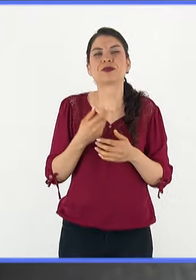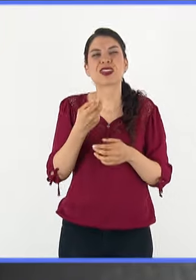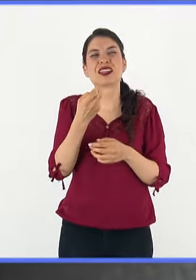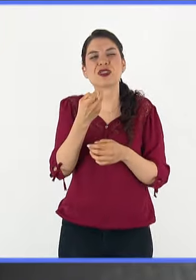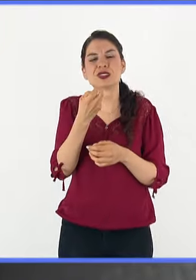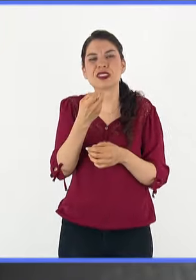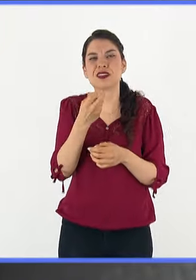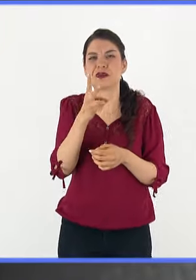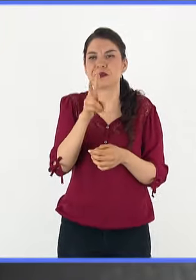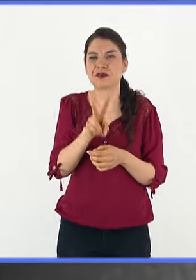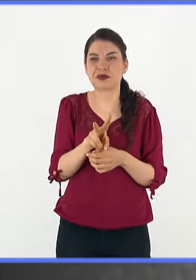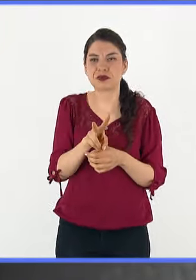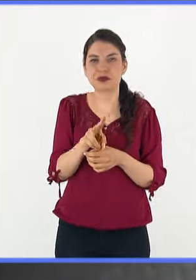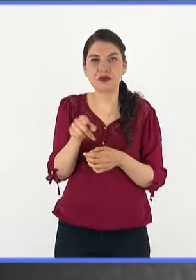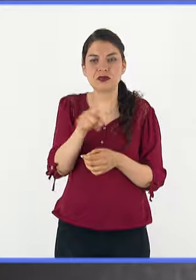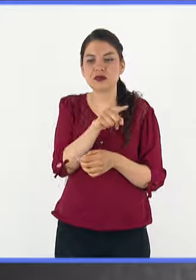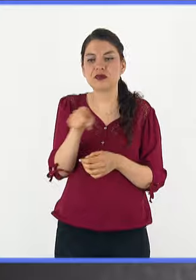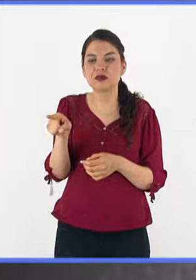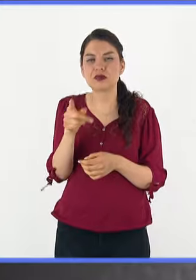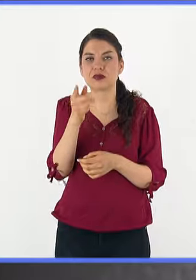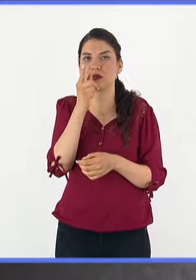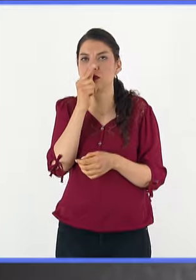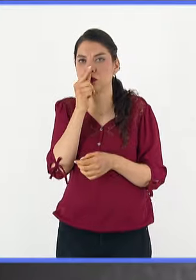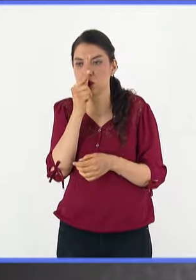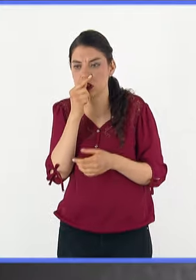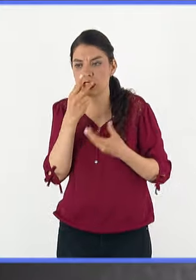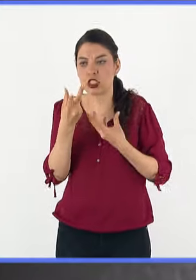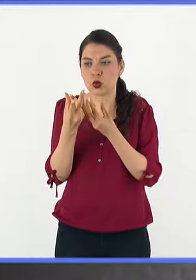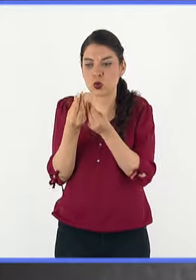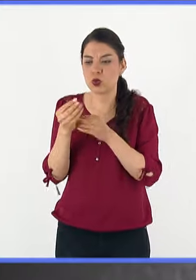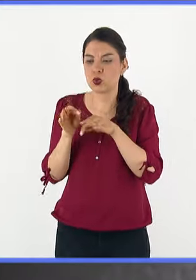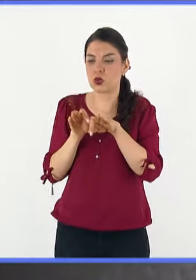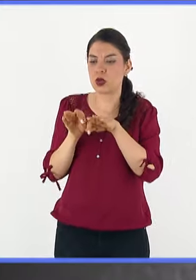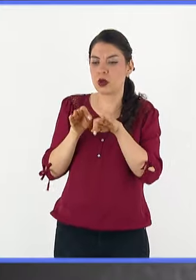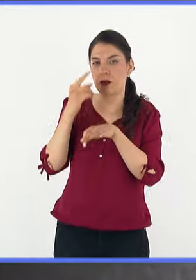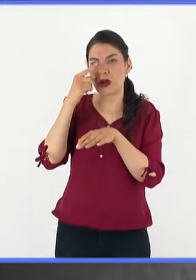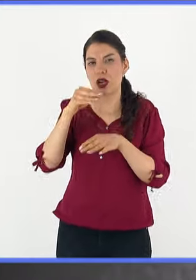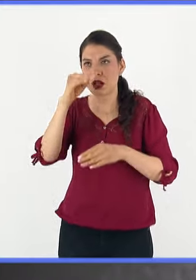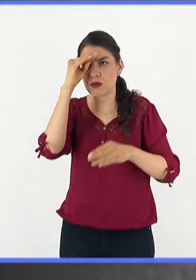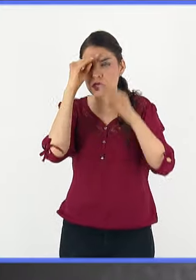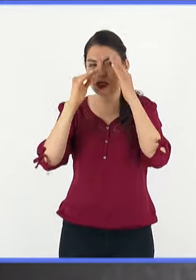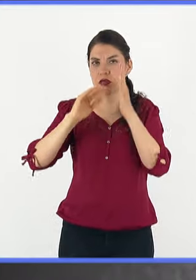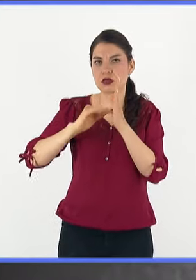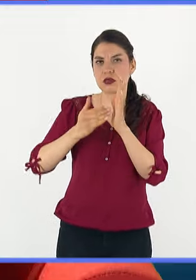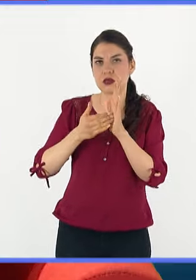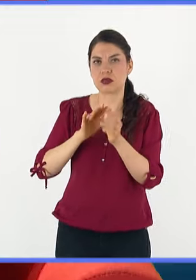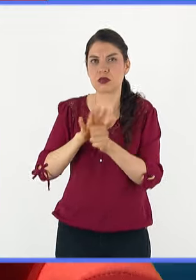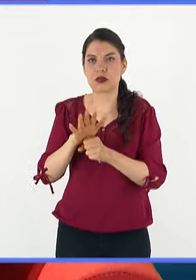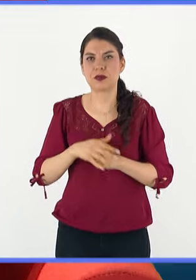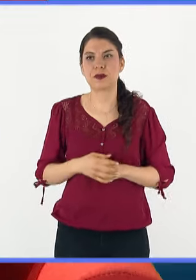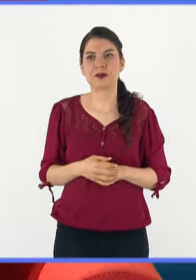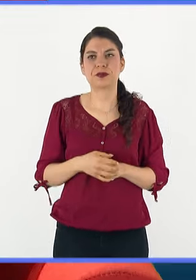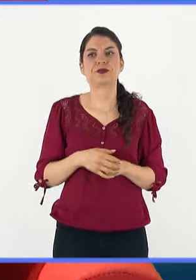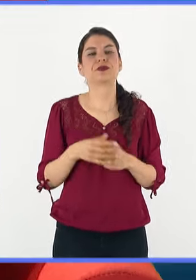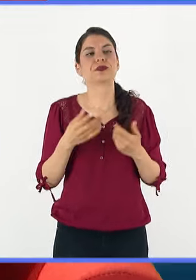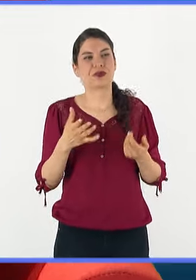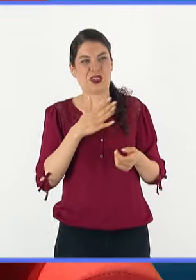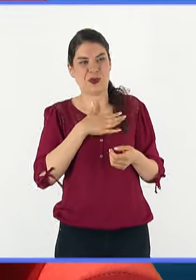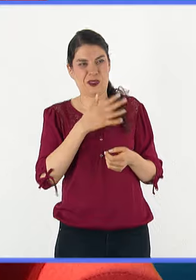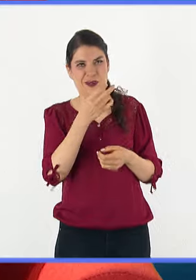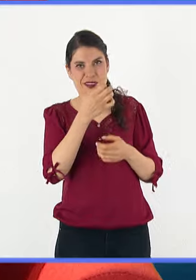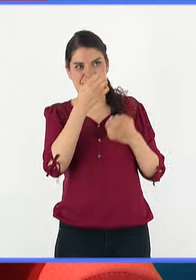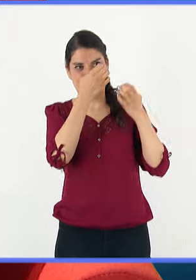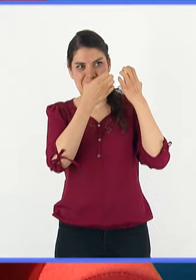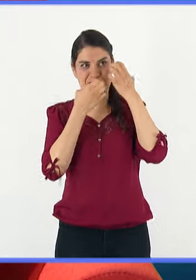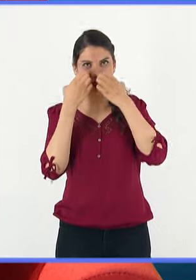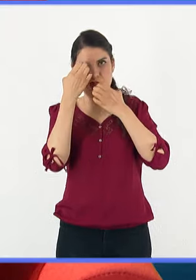que son públicos son oficiales Pues trabajar con ellos para diseñar precisamente estas medidas de acuerdo a estos datos de acuerdo a este análisis que están